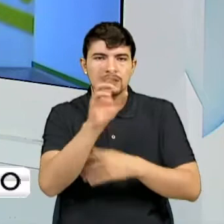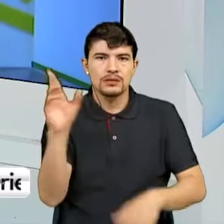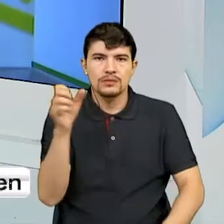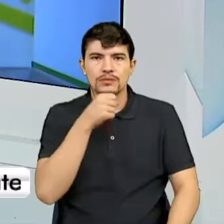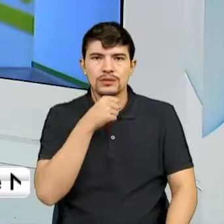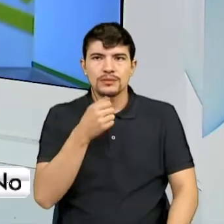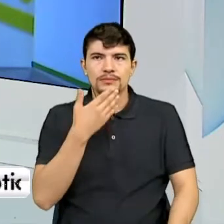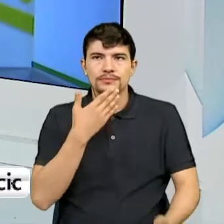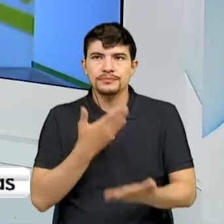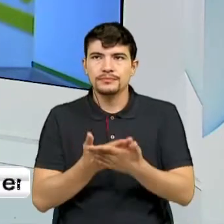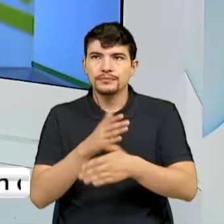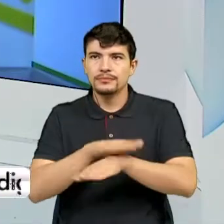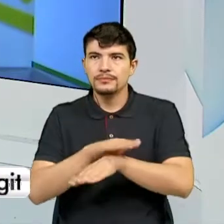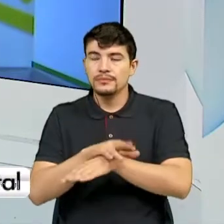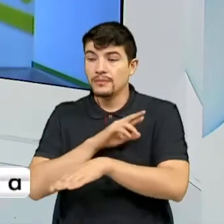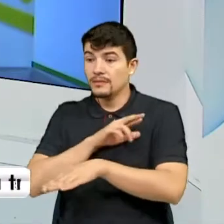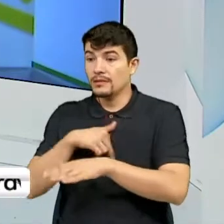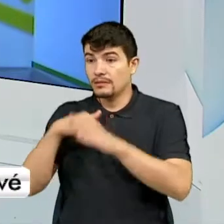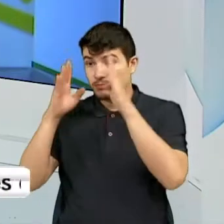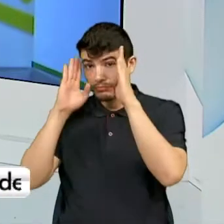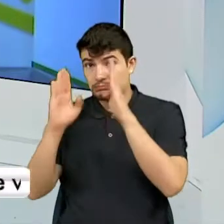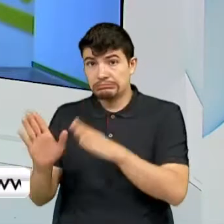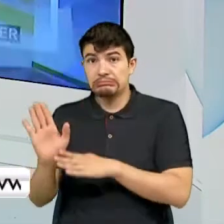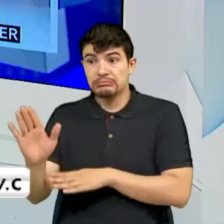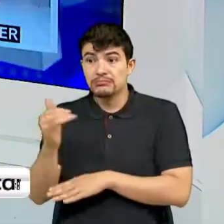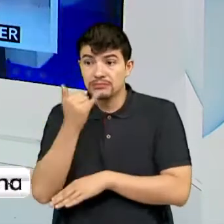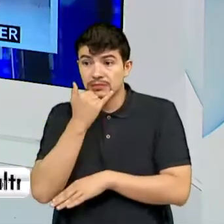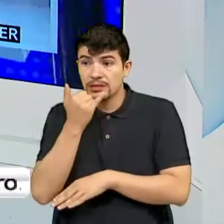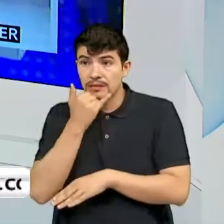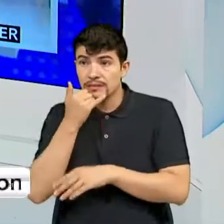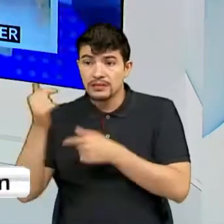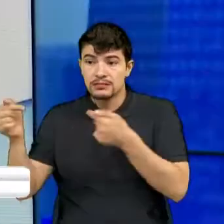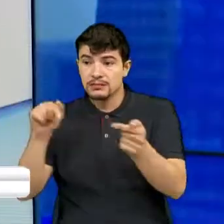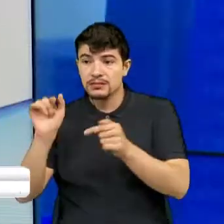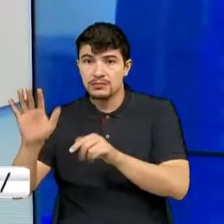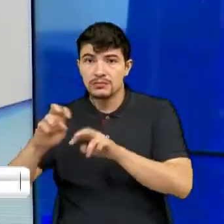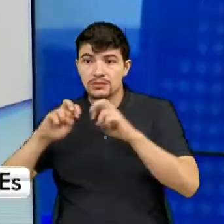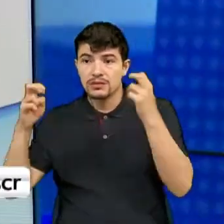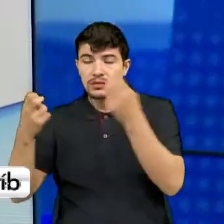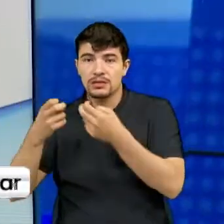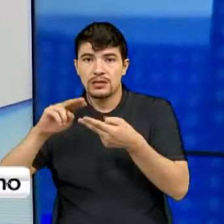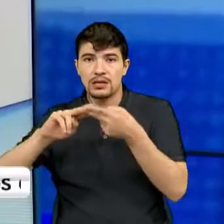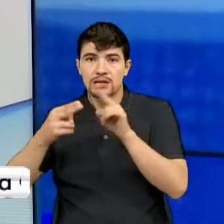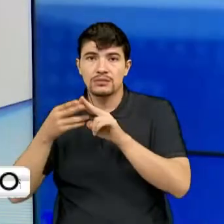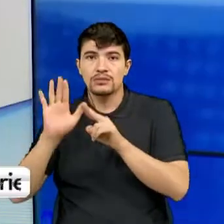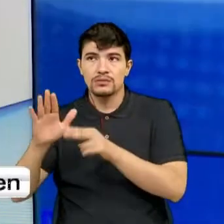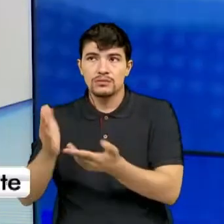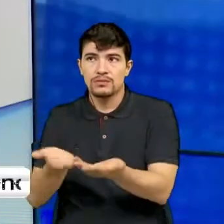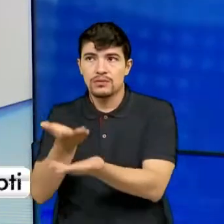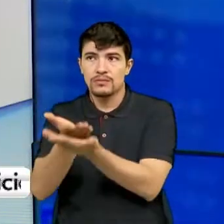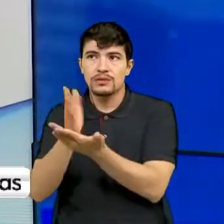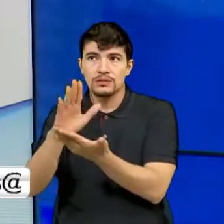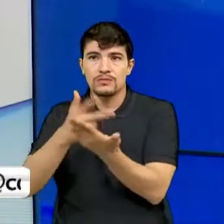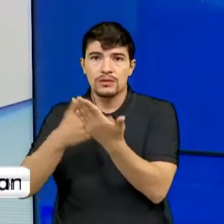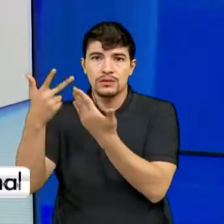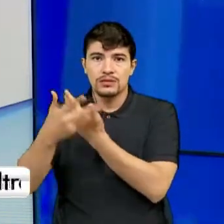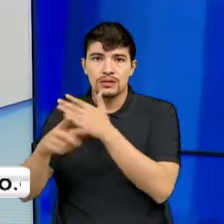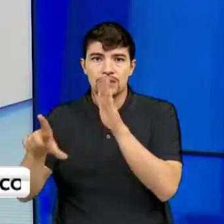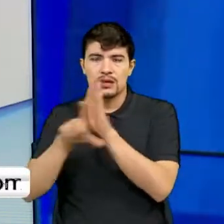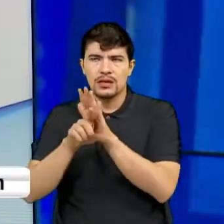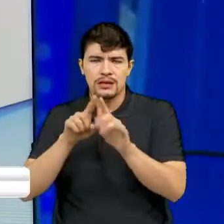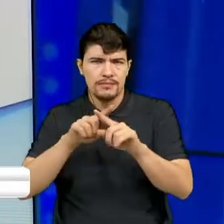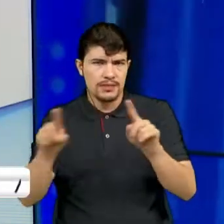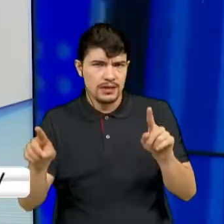Noticias. Y estaremos, Karen, a la expectativa de que se debate en el Congreso con respecto a esta propuesta y a este proyecto de ley. Pero